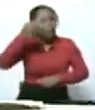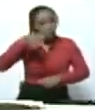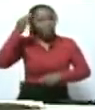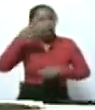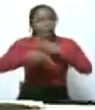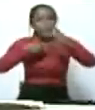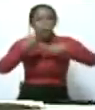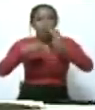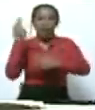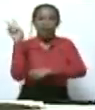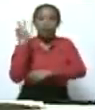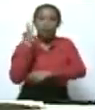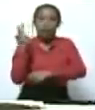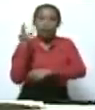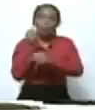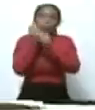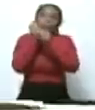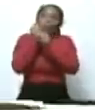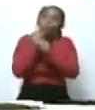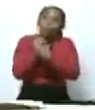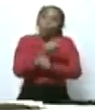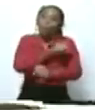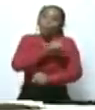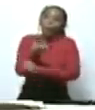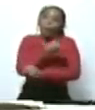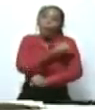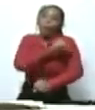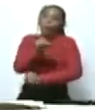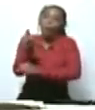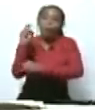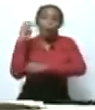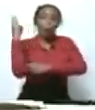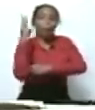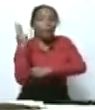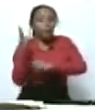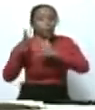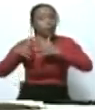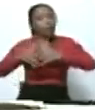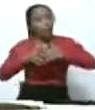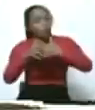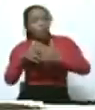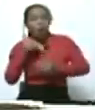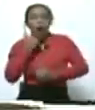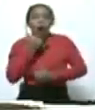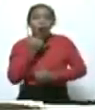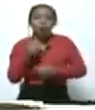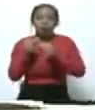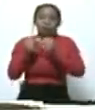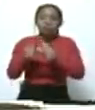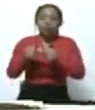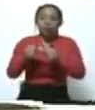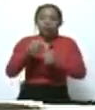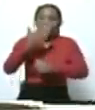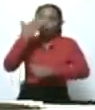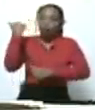de Venezuela tienen que esperar que se las dicten desde Washington, se va a quedar atrás.